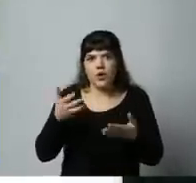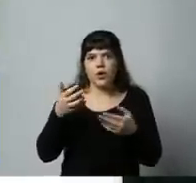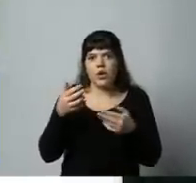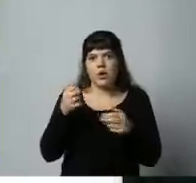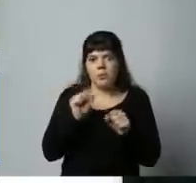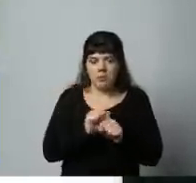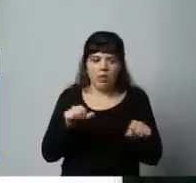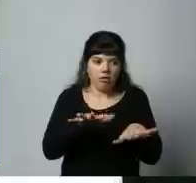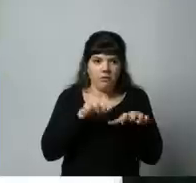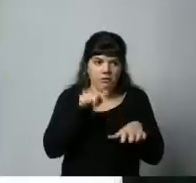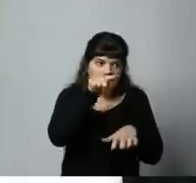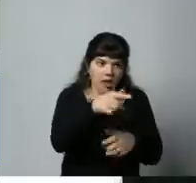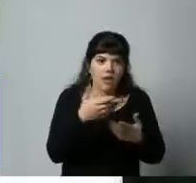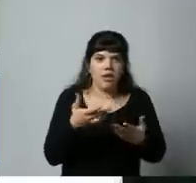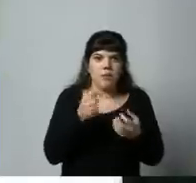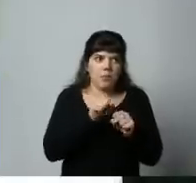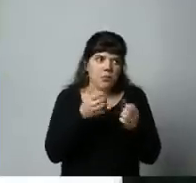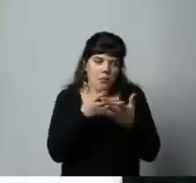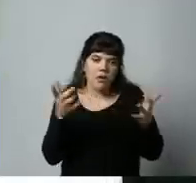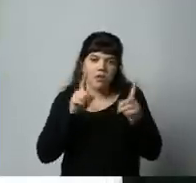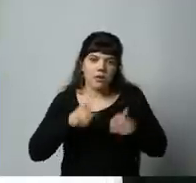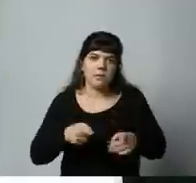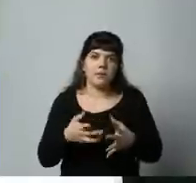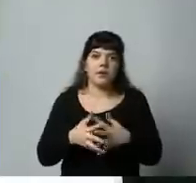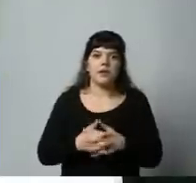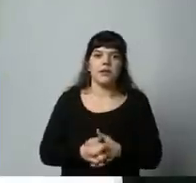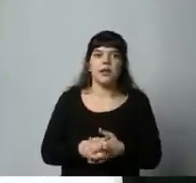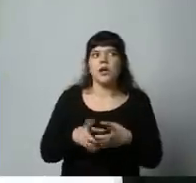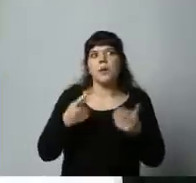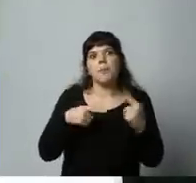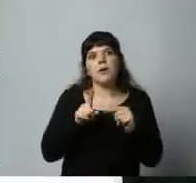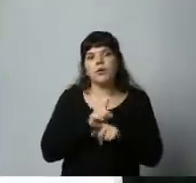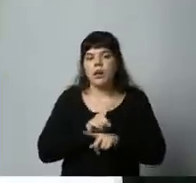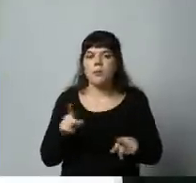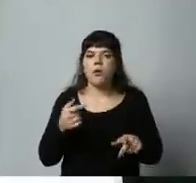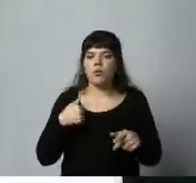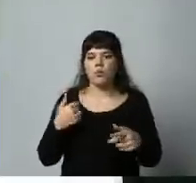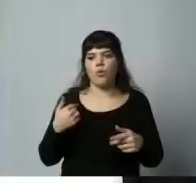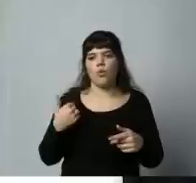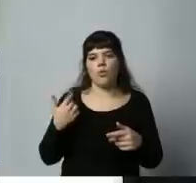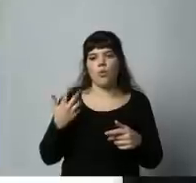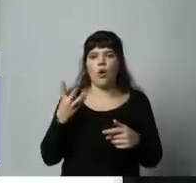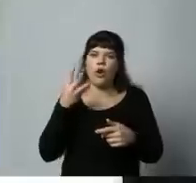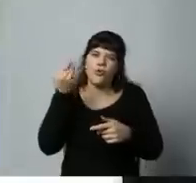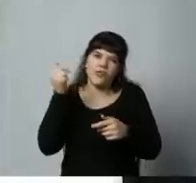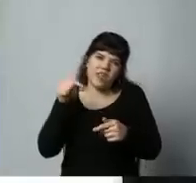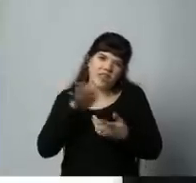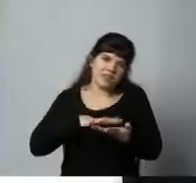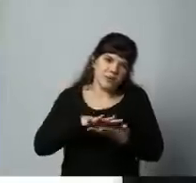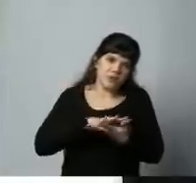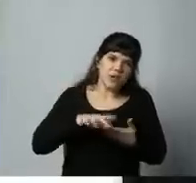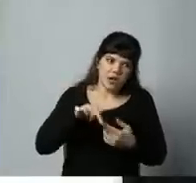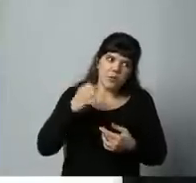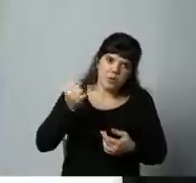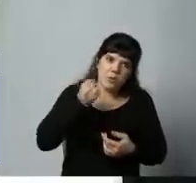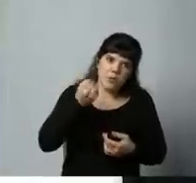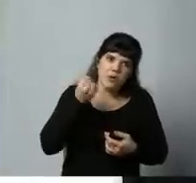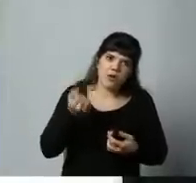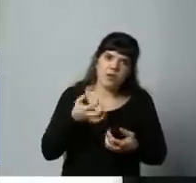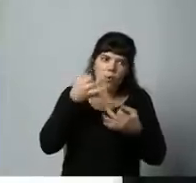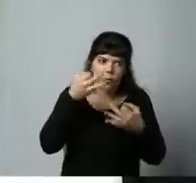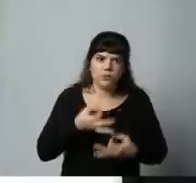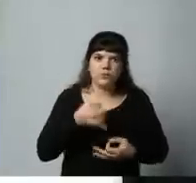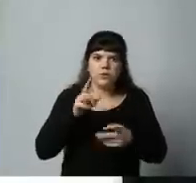poder hacerlo visible Pero además no nos quedamos tampoco en en en esto que es muy importante y es